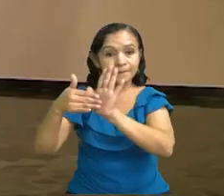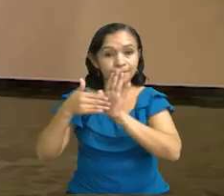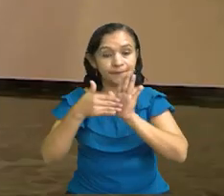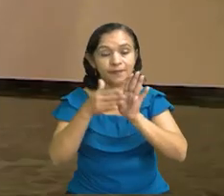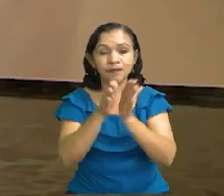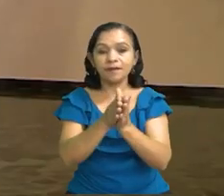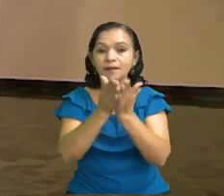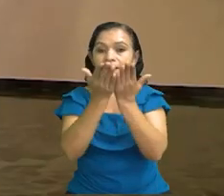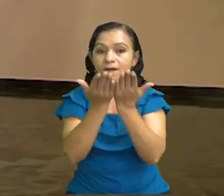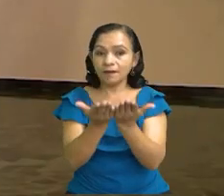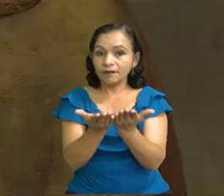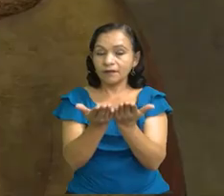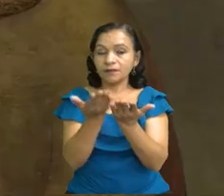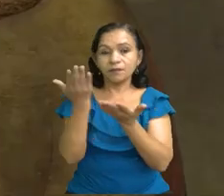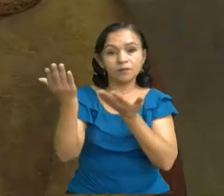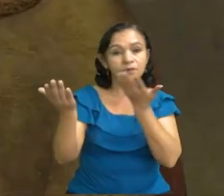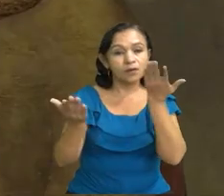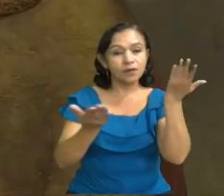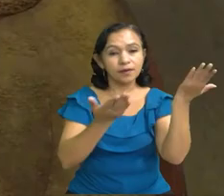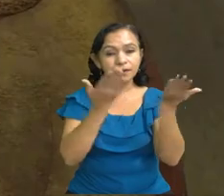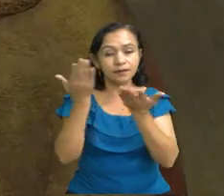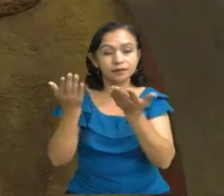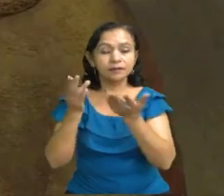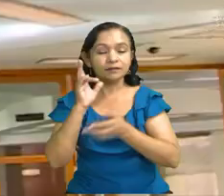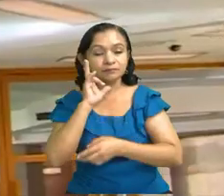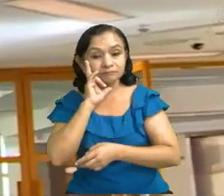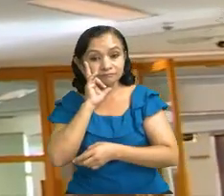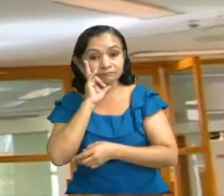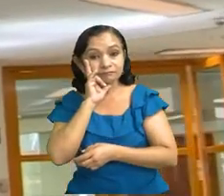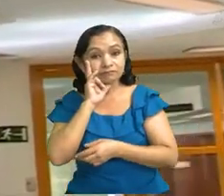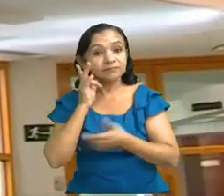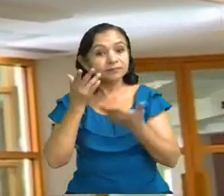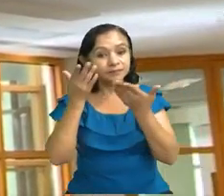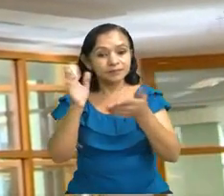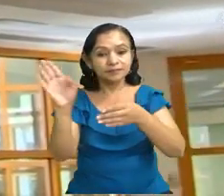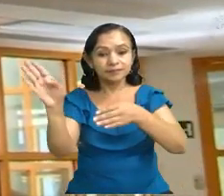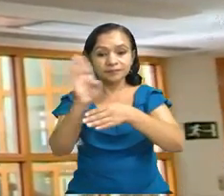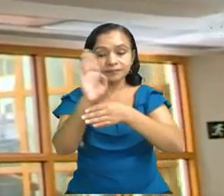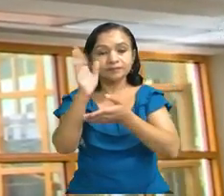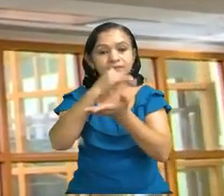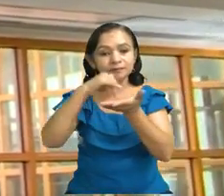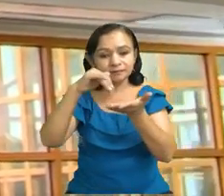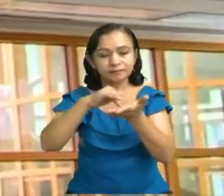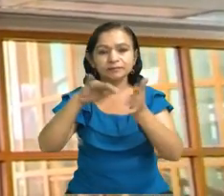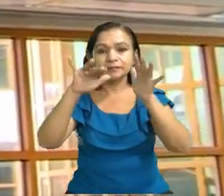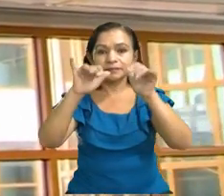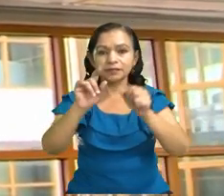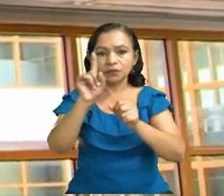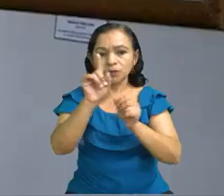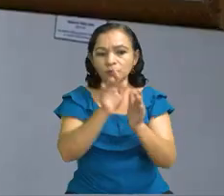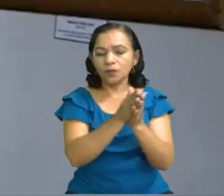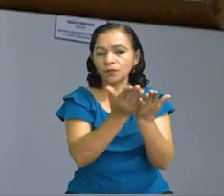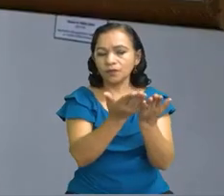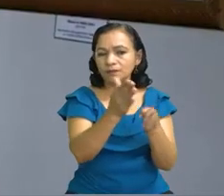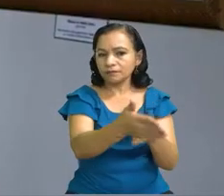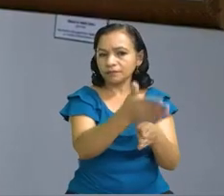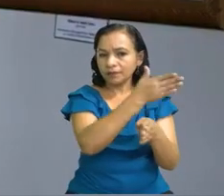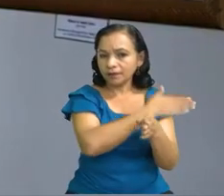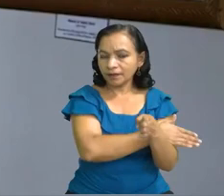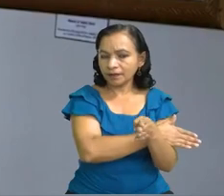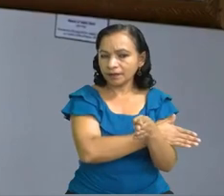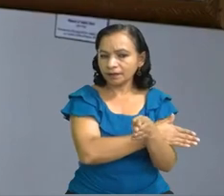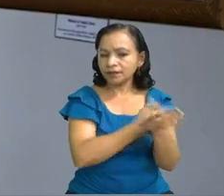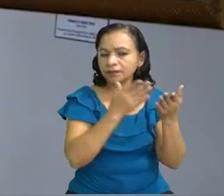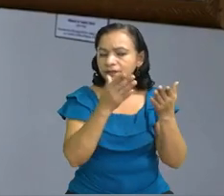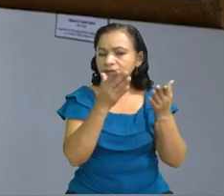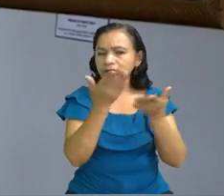libro de antología poética complementaria de Rubén Darío. El Banco Central ya produjo un libro de